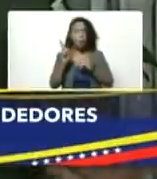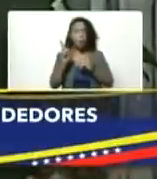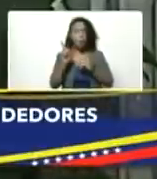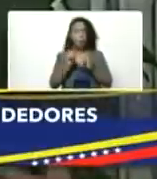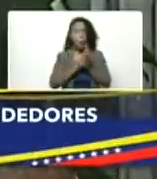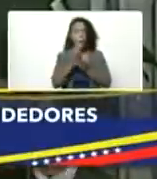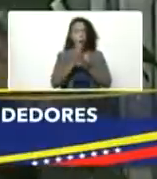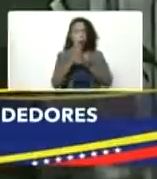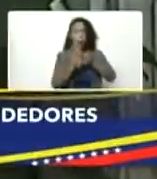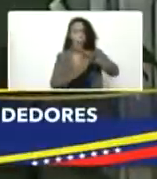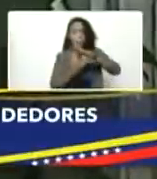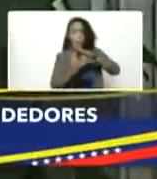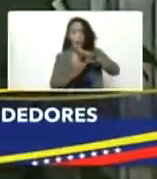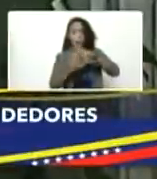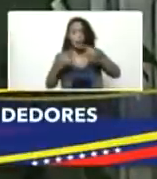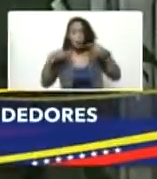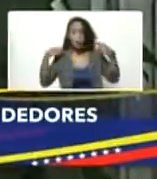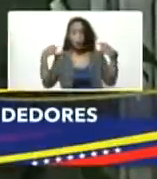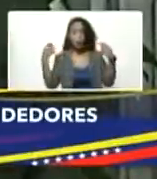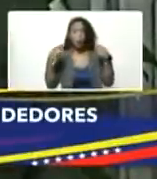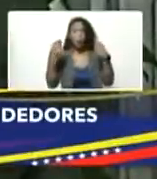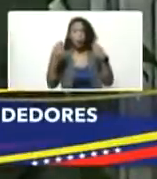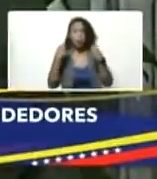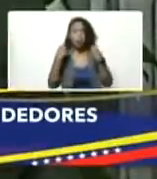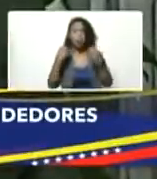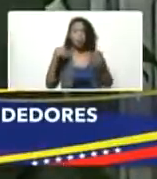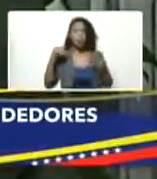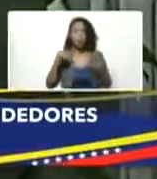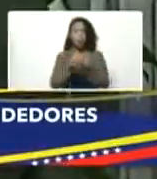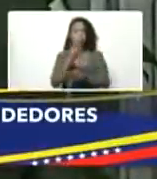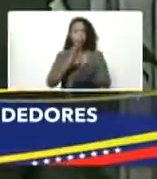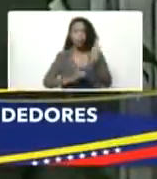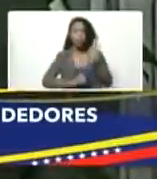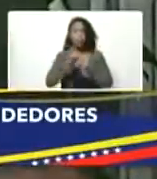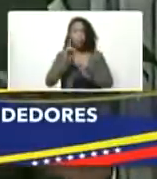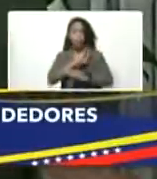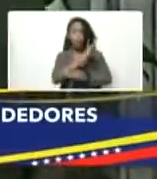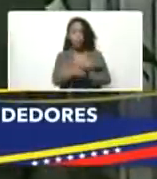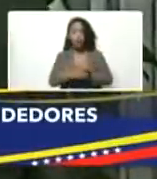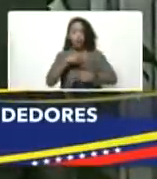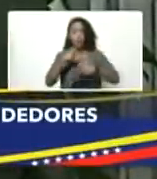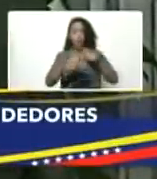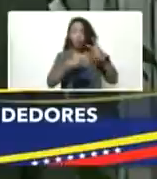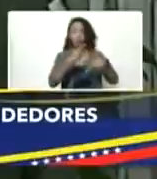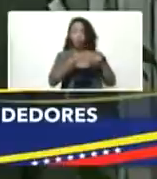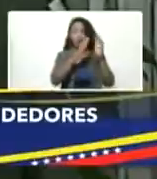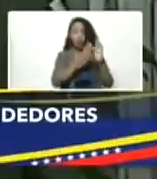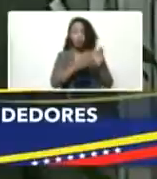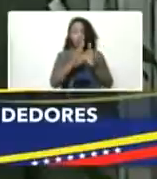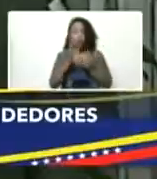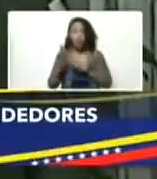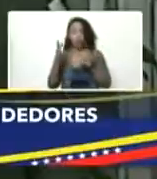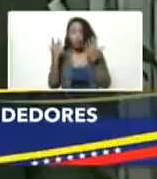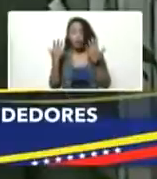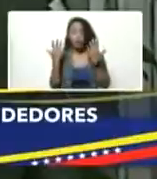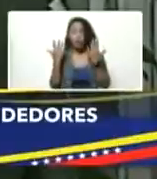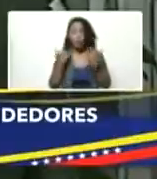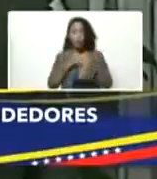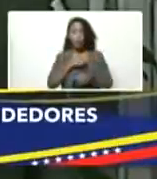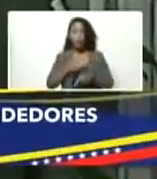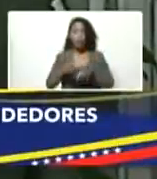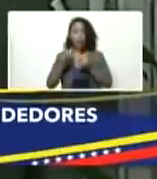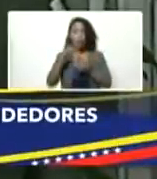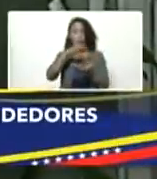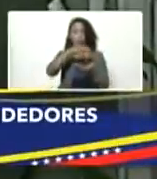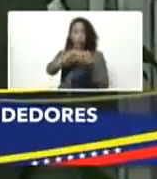de base, emprendedores populares, para el impulso y desarrollo de las fuerzas productivas organizadas de la mano de nuestras autoridades